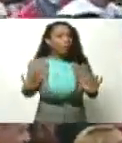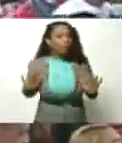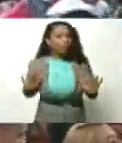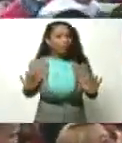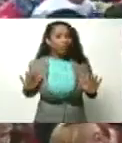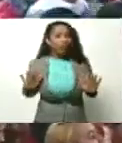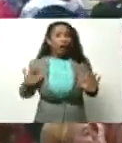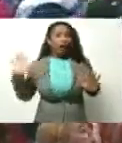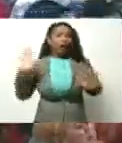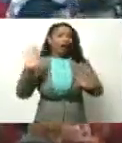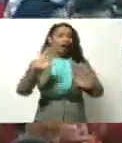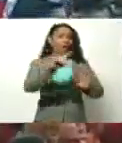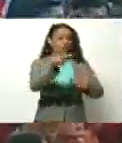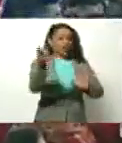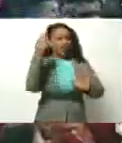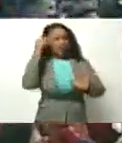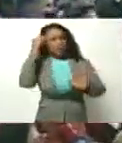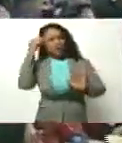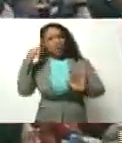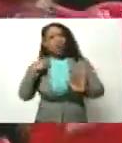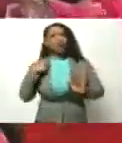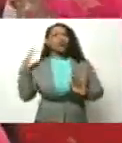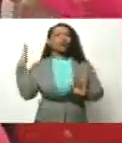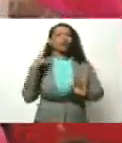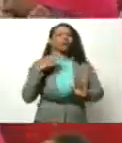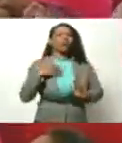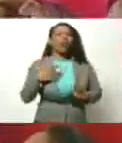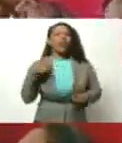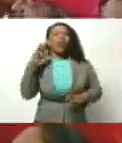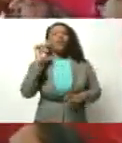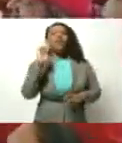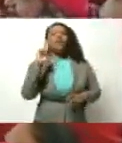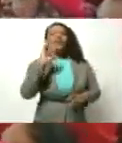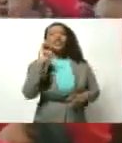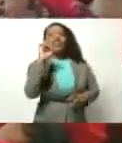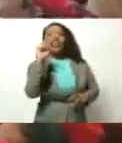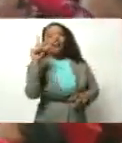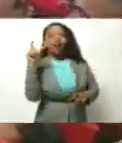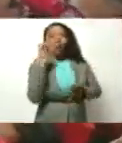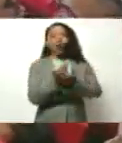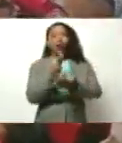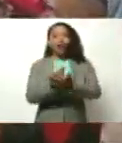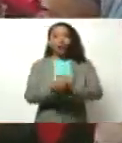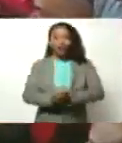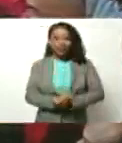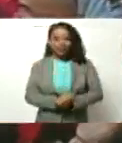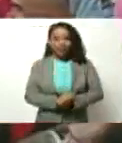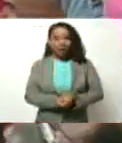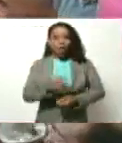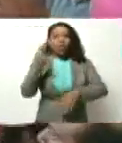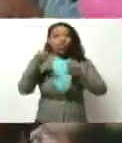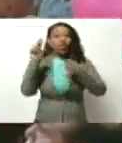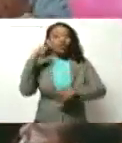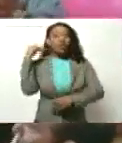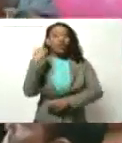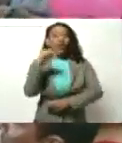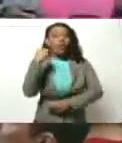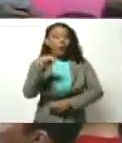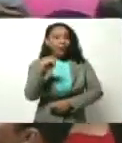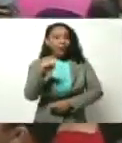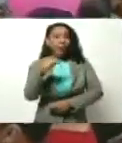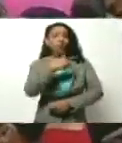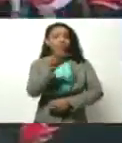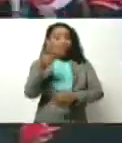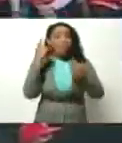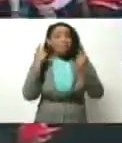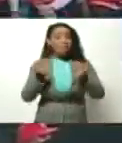Ah qué Creen ustedes Yo vengo del furreal entonces de cuándo 12 de noviembre tan